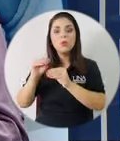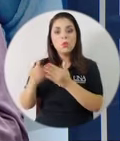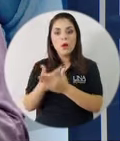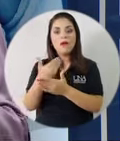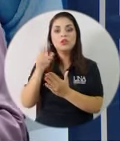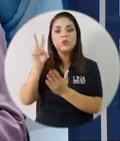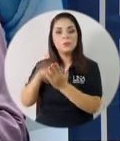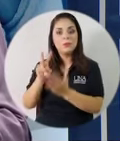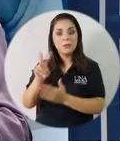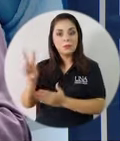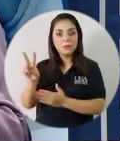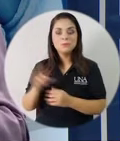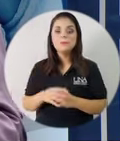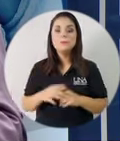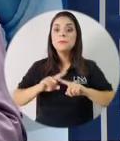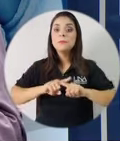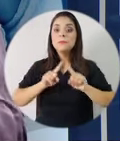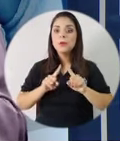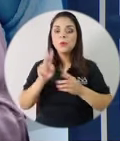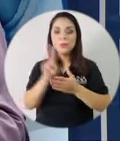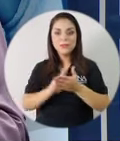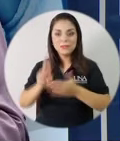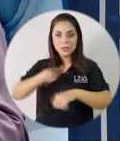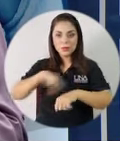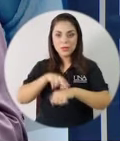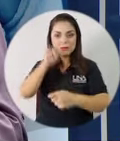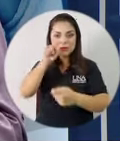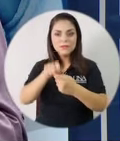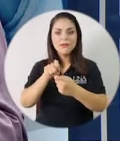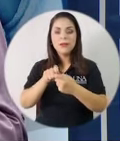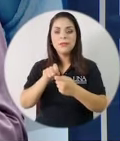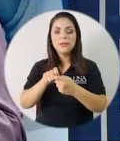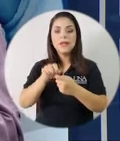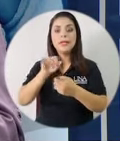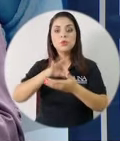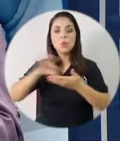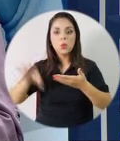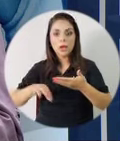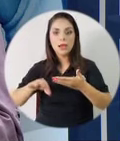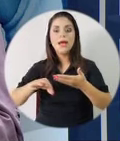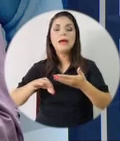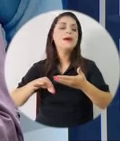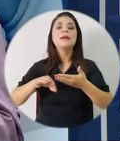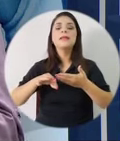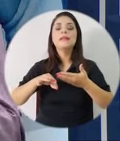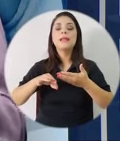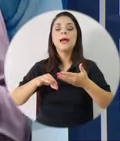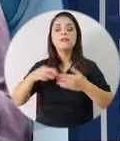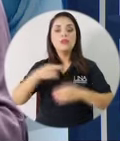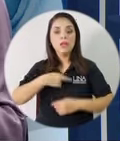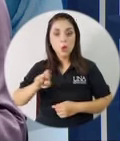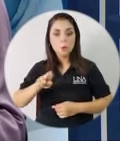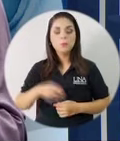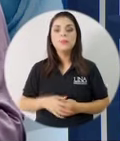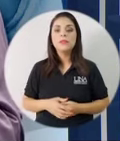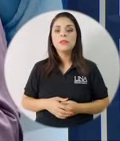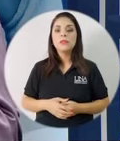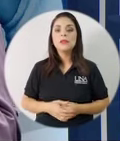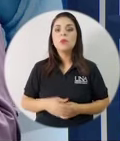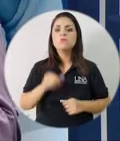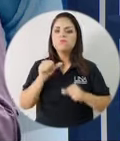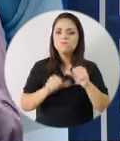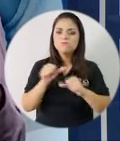2022. Sin embargo, la Universidad Nacional, específicamente el INEINE y la Escuela Ecuménica de Ciencias de la Religión, unieron esfuerzos en el